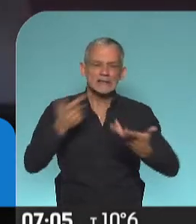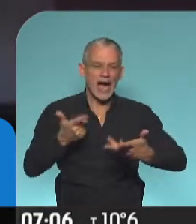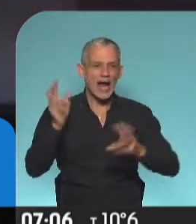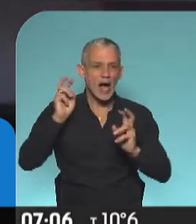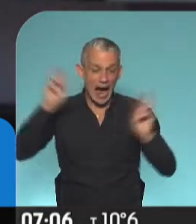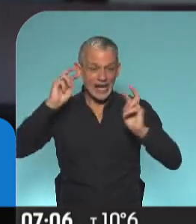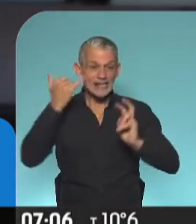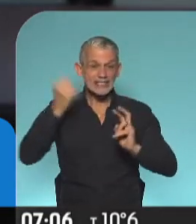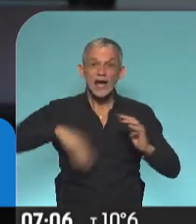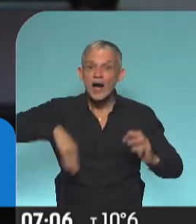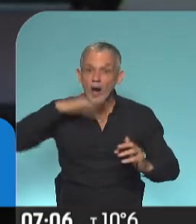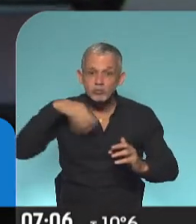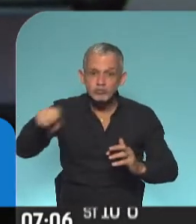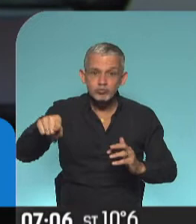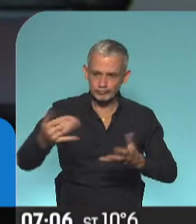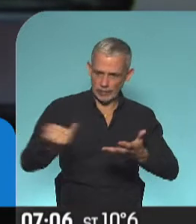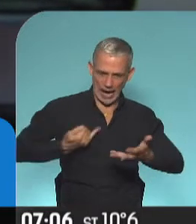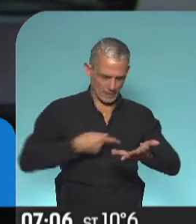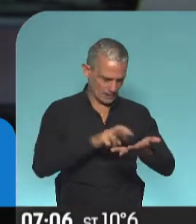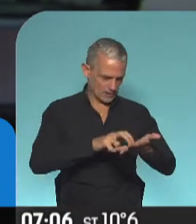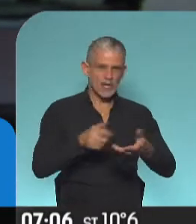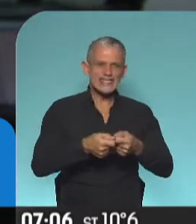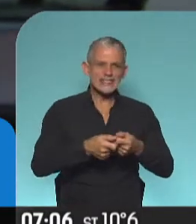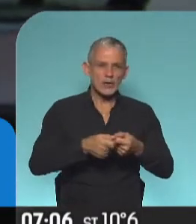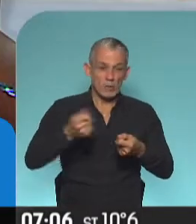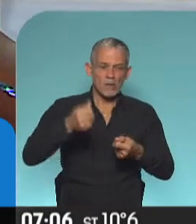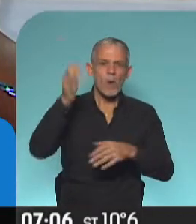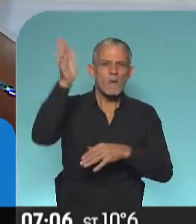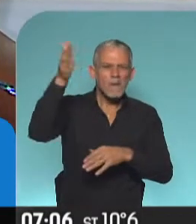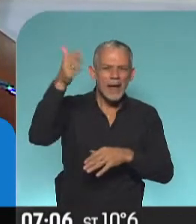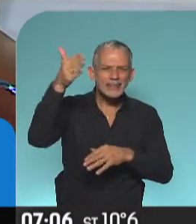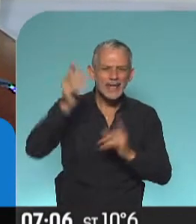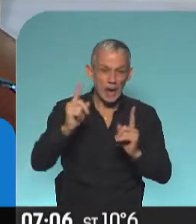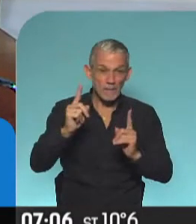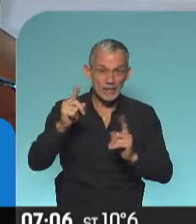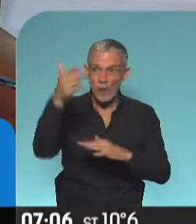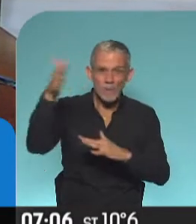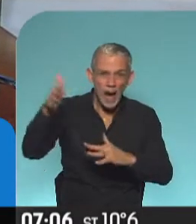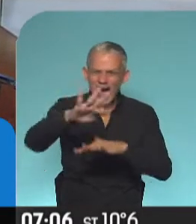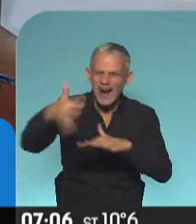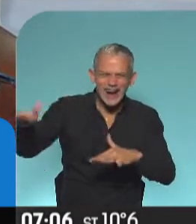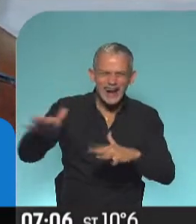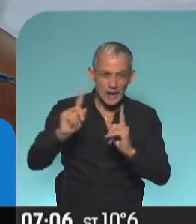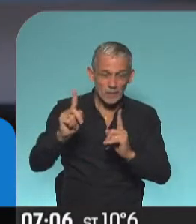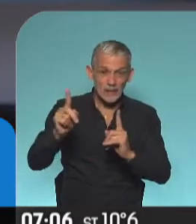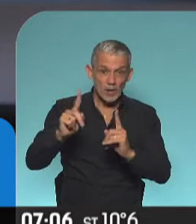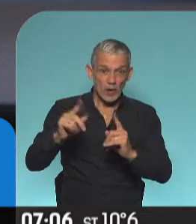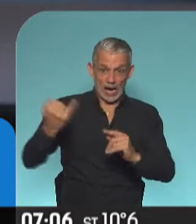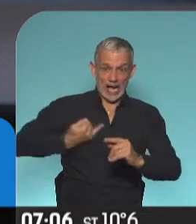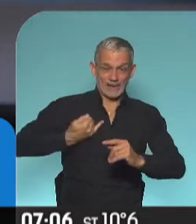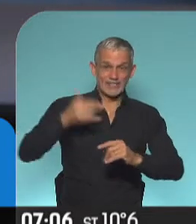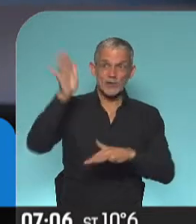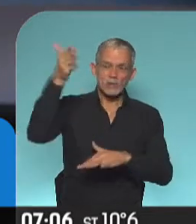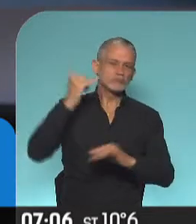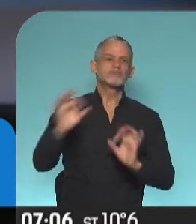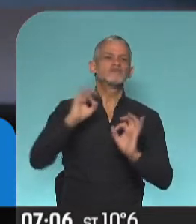alerta cuando la playa está colmada. Como conocemos las banderas del estado del mar, bueno, es probable algunas de las ideas tienen